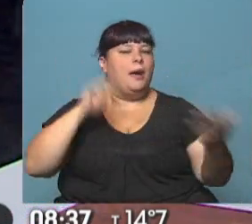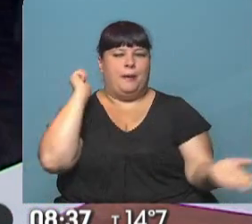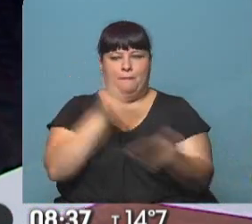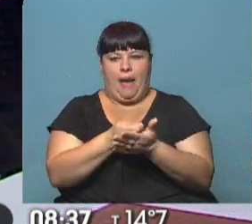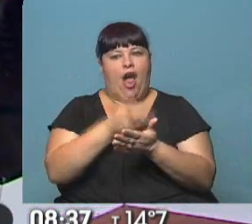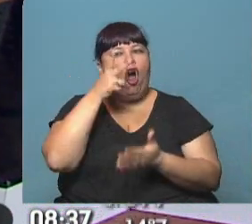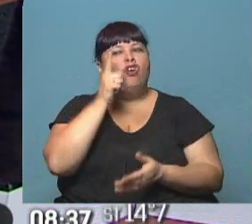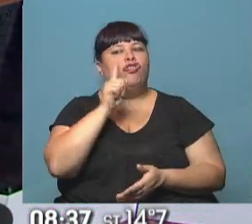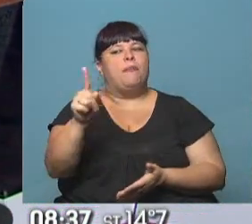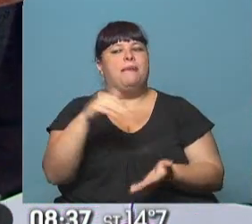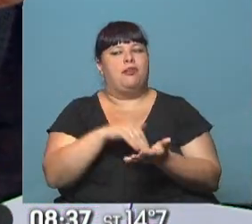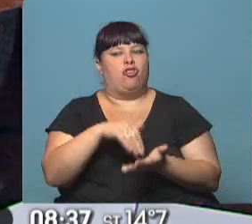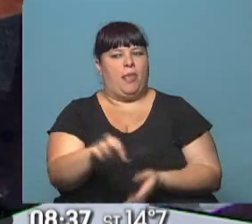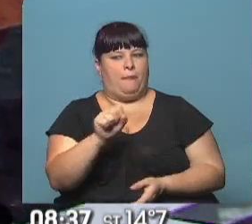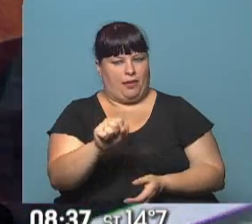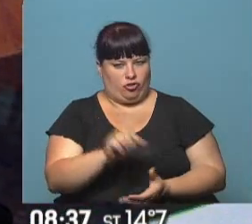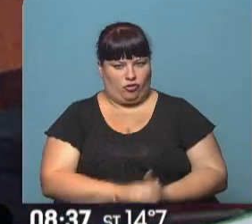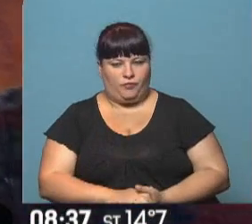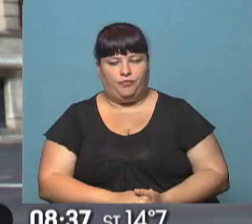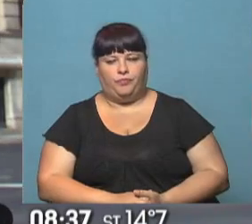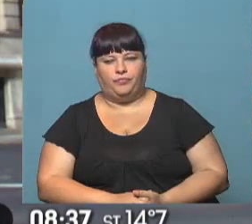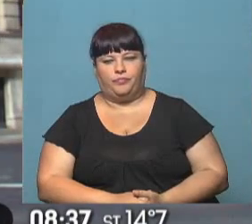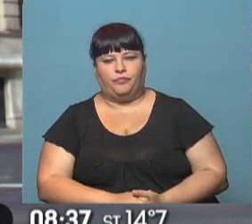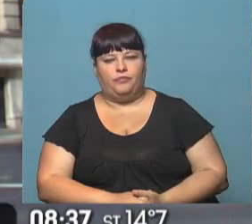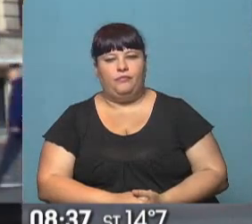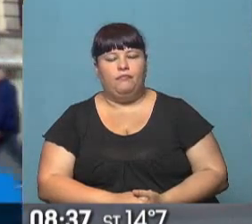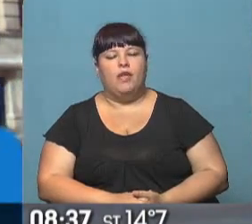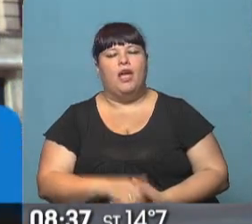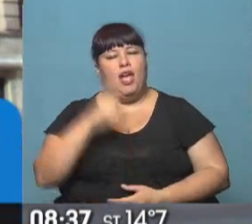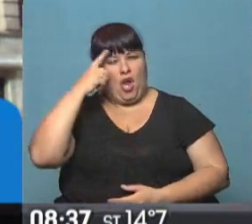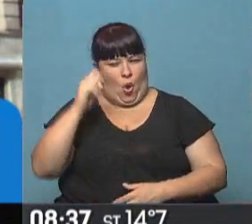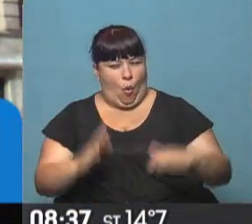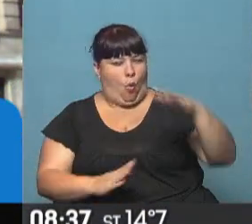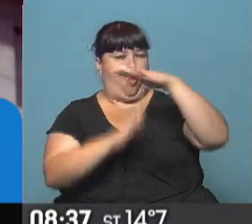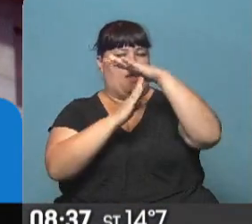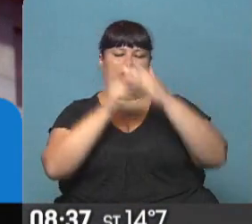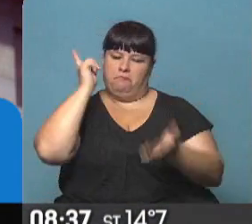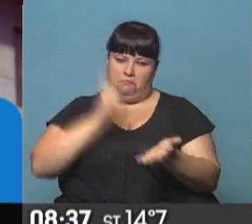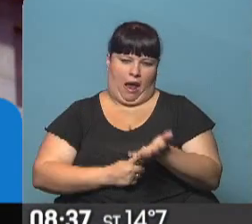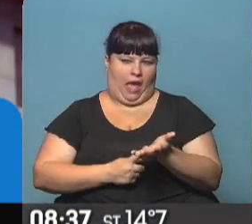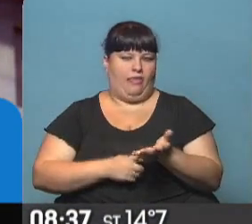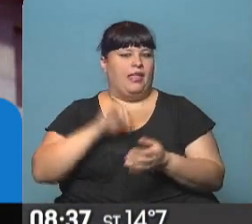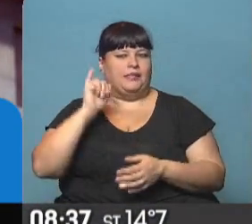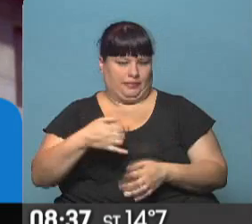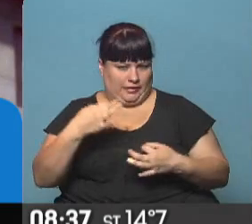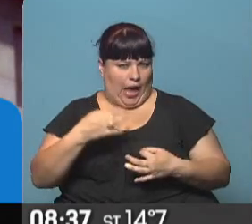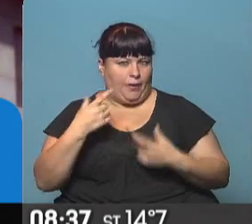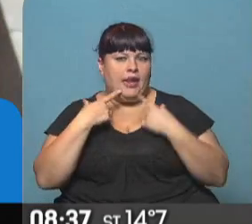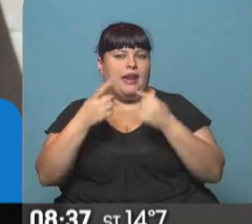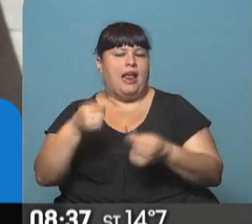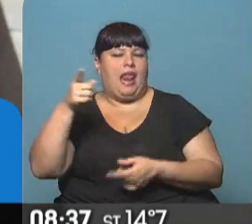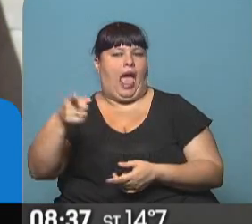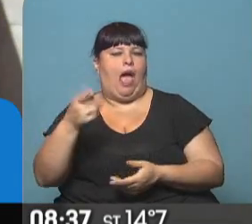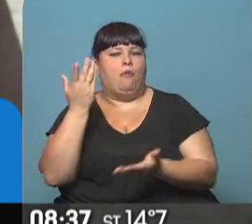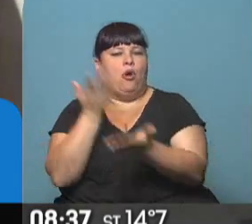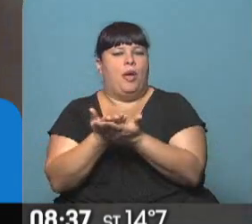de 8.000 millones de pesos. El máximo tribunal decidió declarar procedente el recurso extraordinario